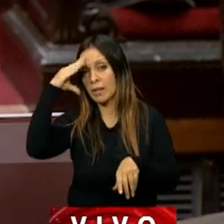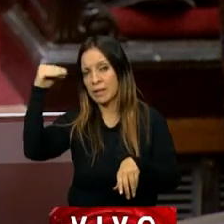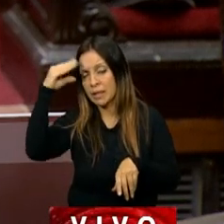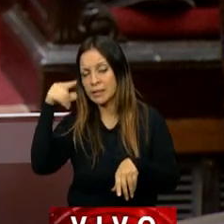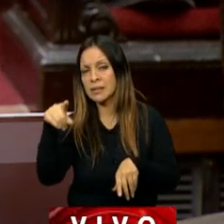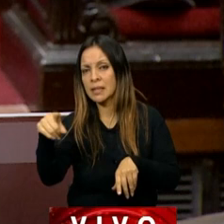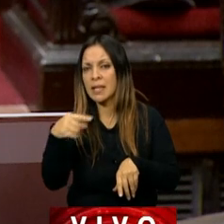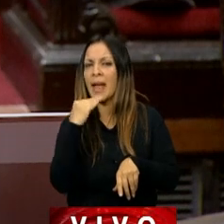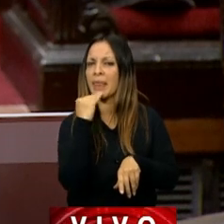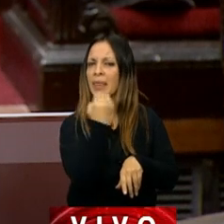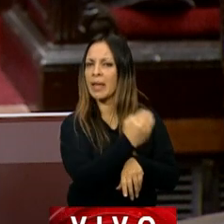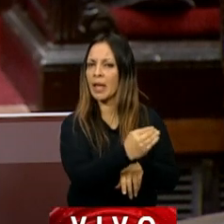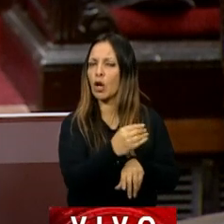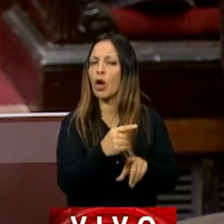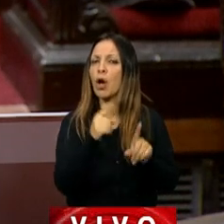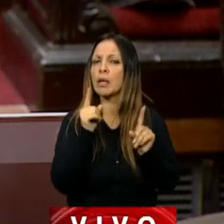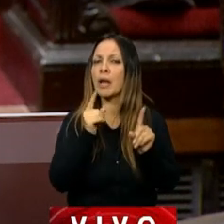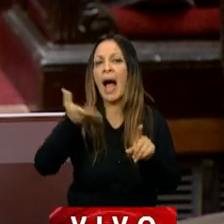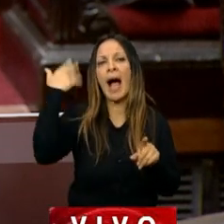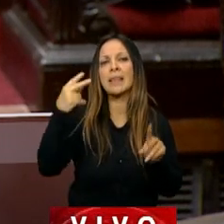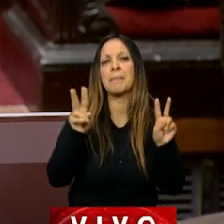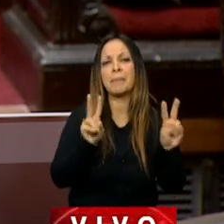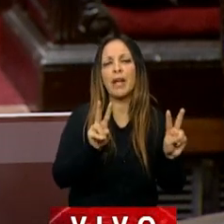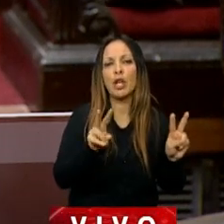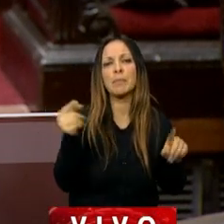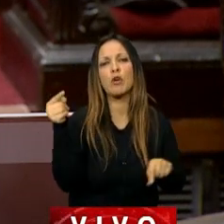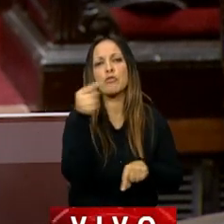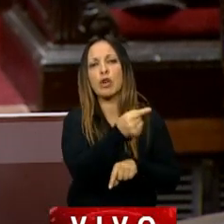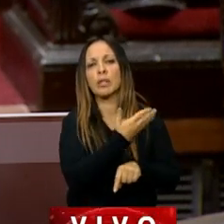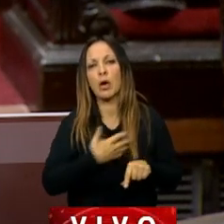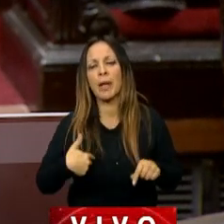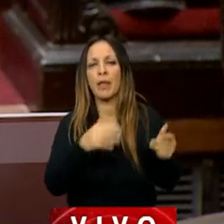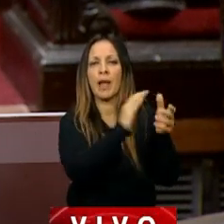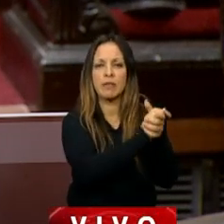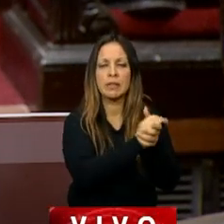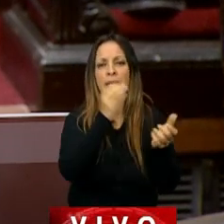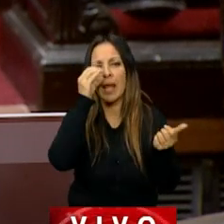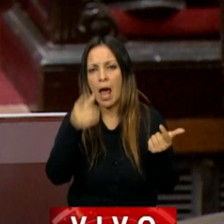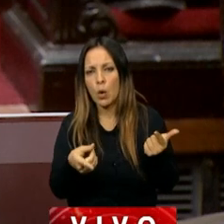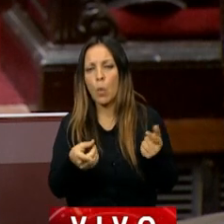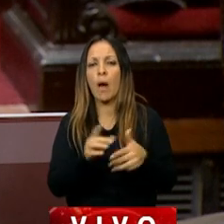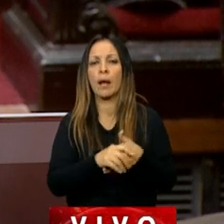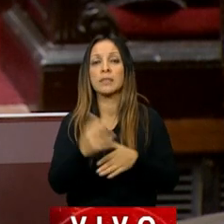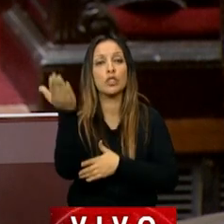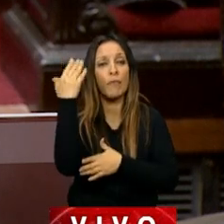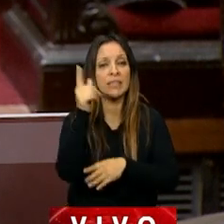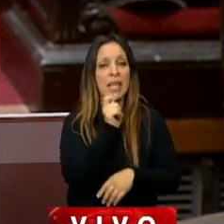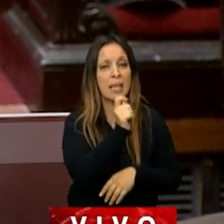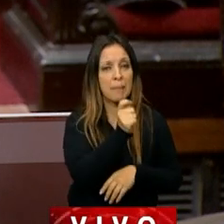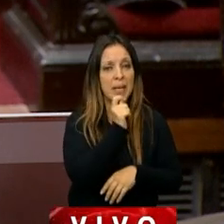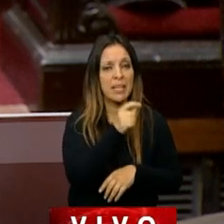Kirchner mencionó que había utilizado el peronismo contra los gobiernos de Alfonsín y de la Rúa. Conferencia de